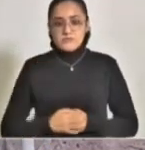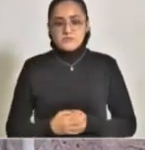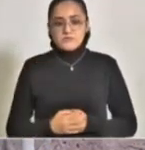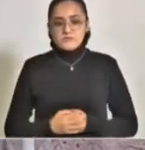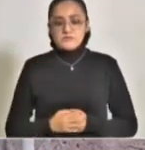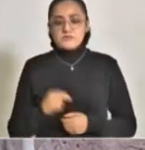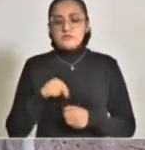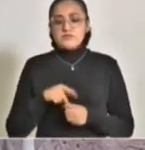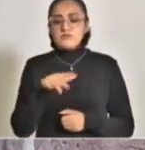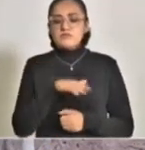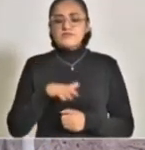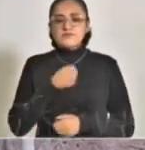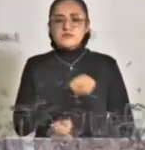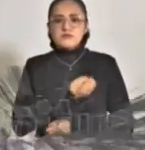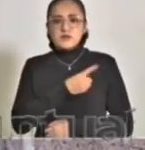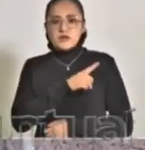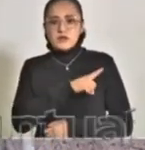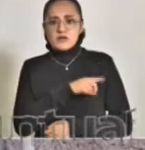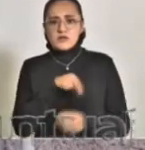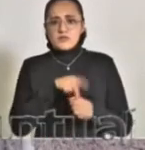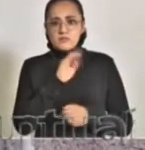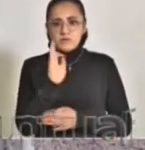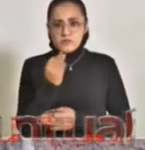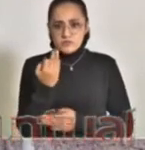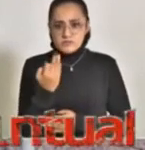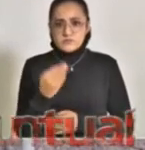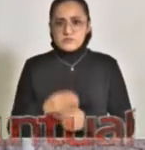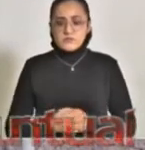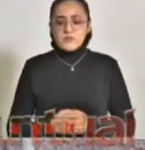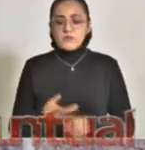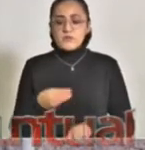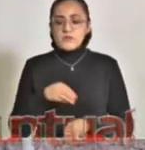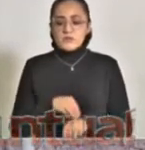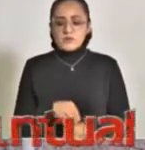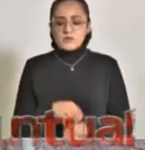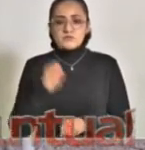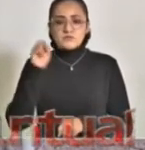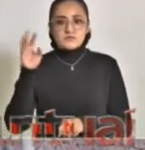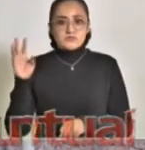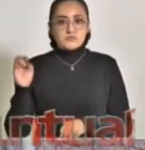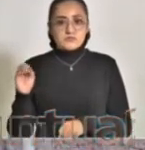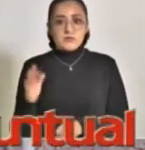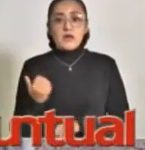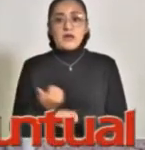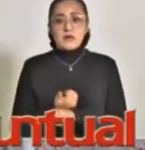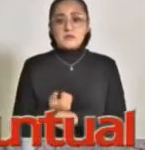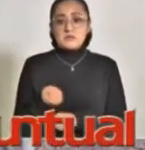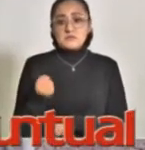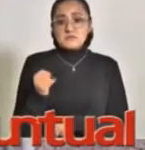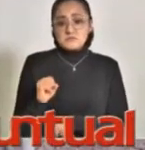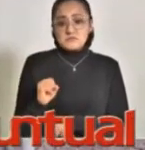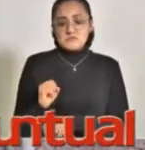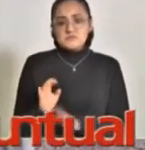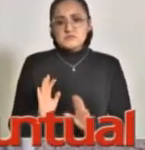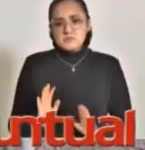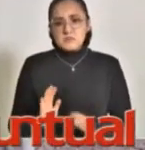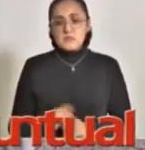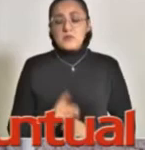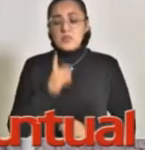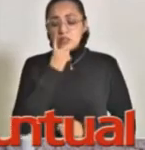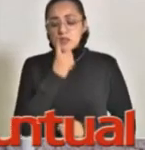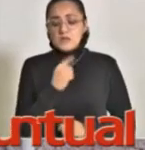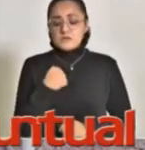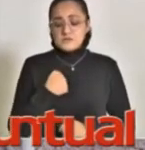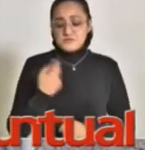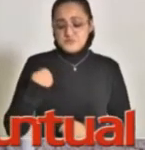del sector salud de la Federación, nos puso en amarillo. Y esto habla de la